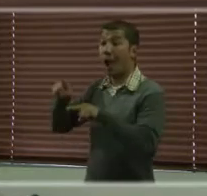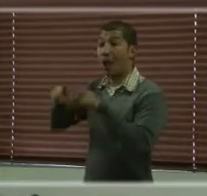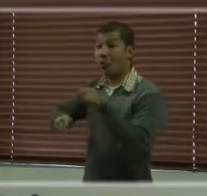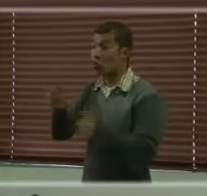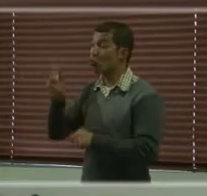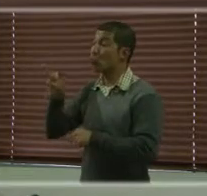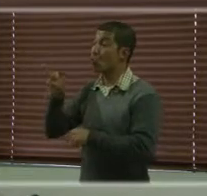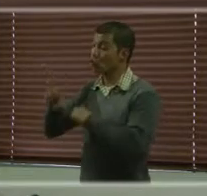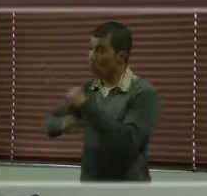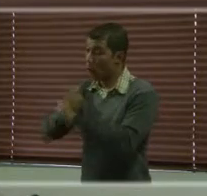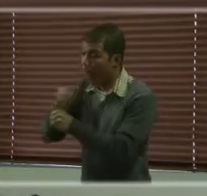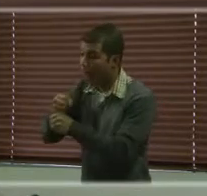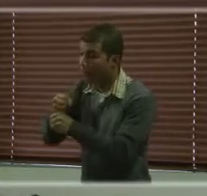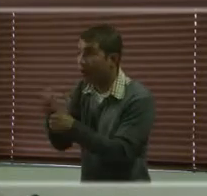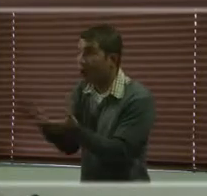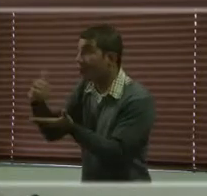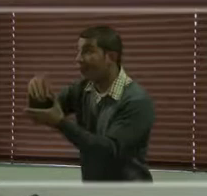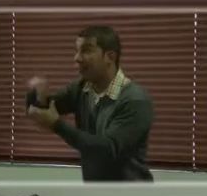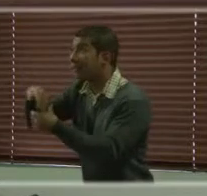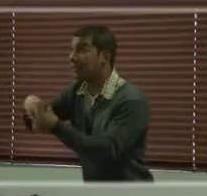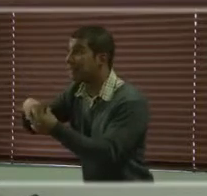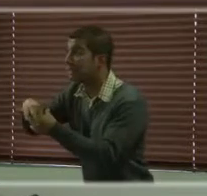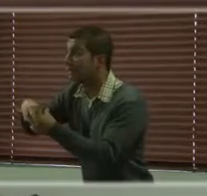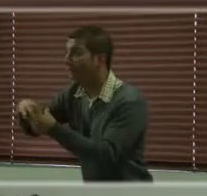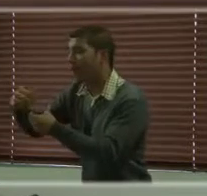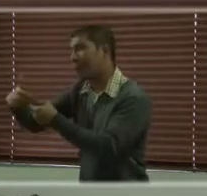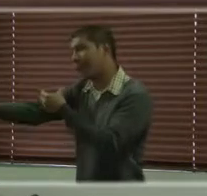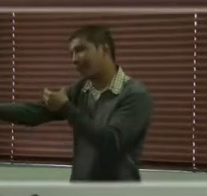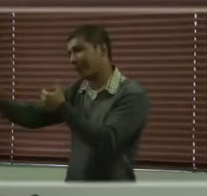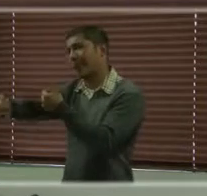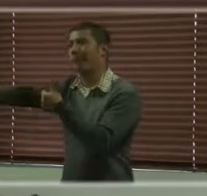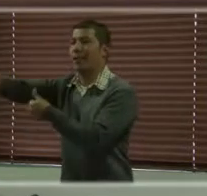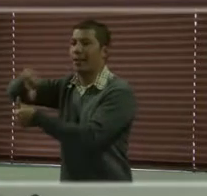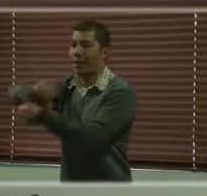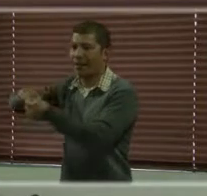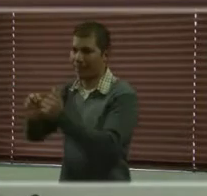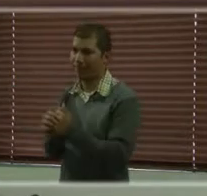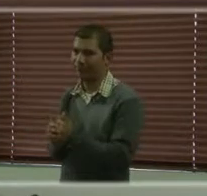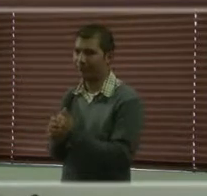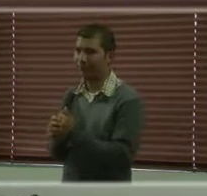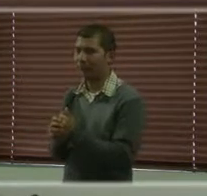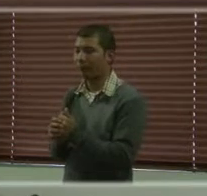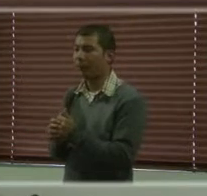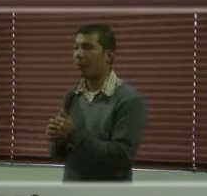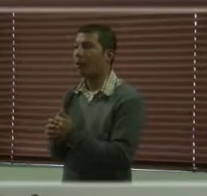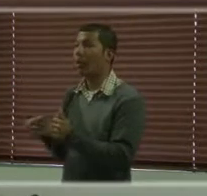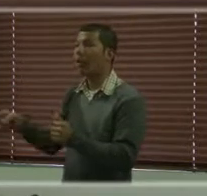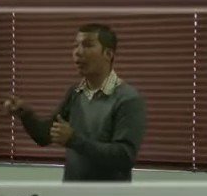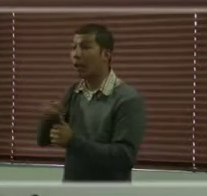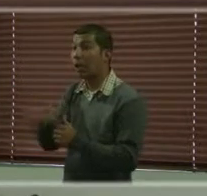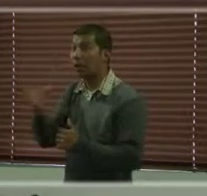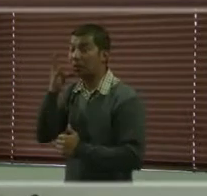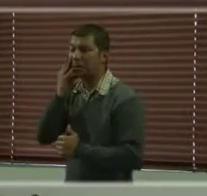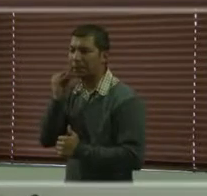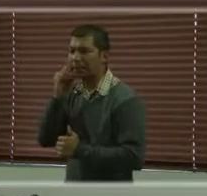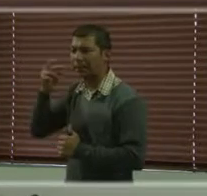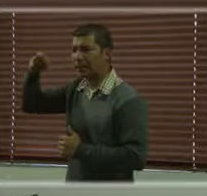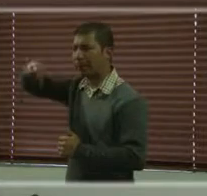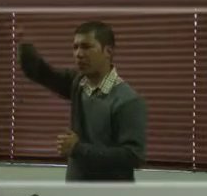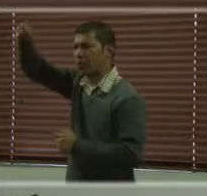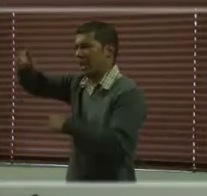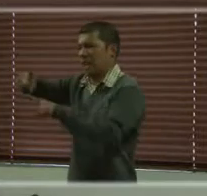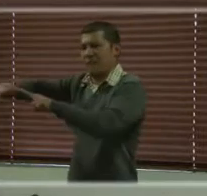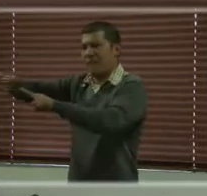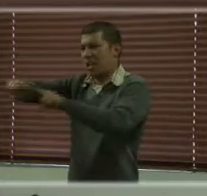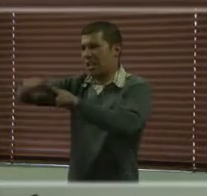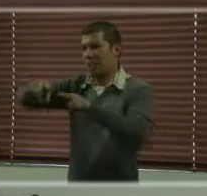salido cada uno con con diversa experiencia profesional pero sí